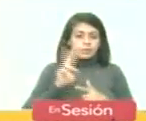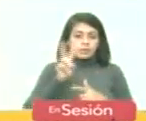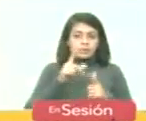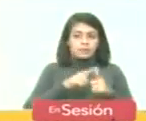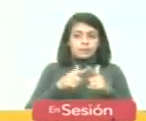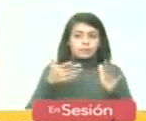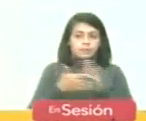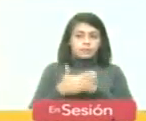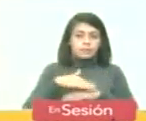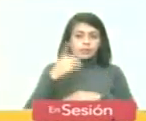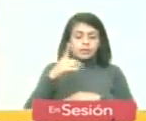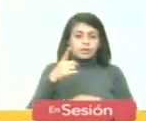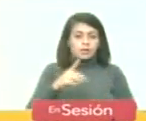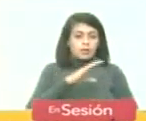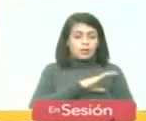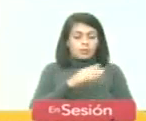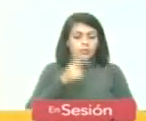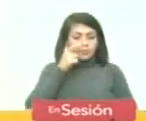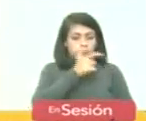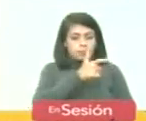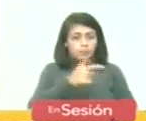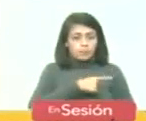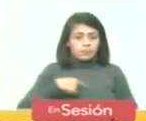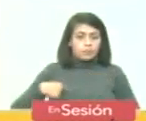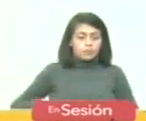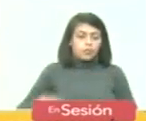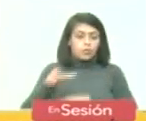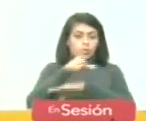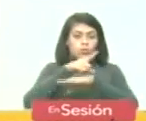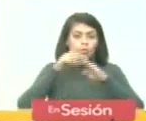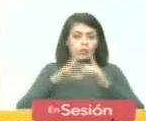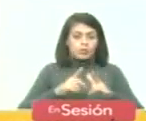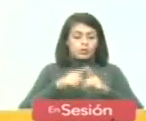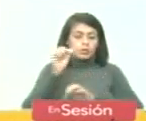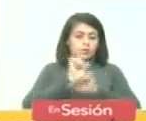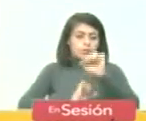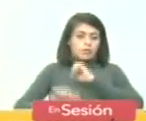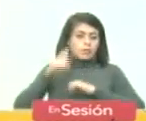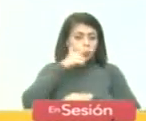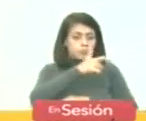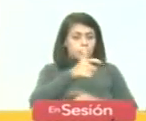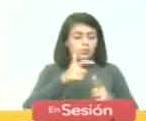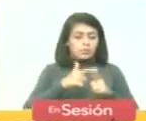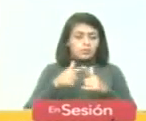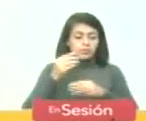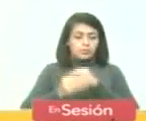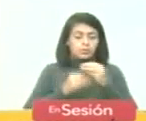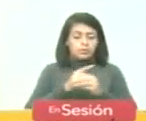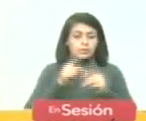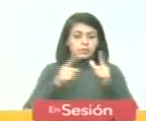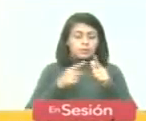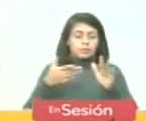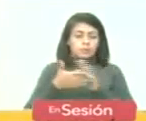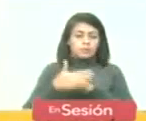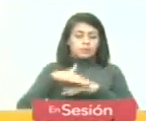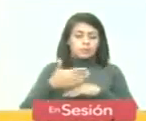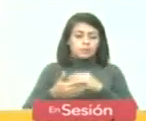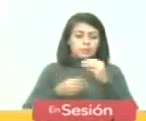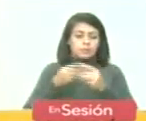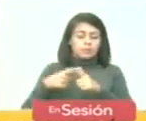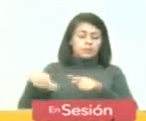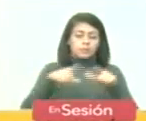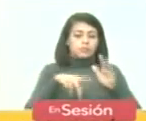Venezuela al derecho del pueblo chino y su gobierno de defender su soberanía y su unificación político-territorial